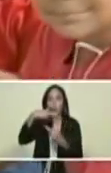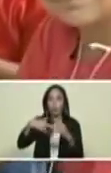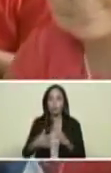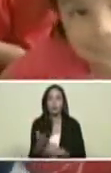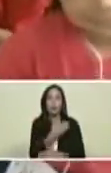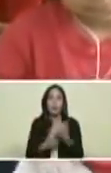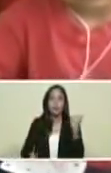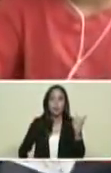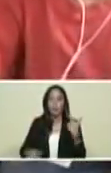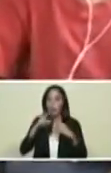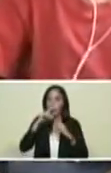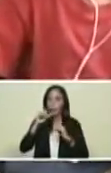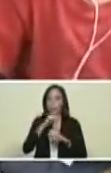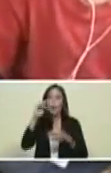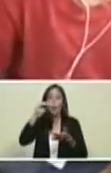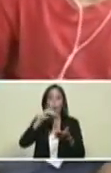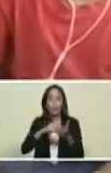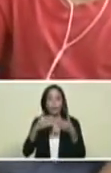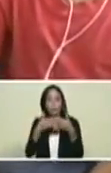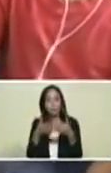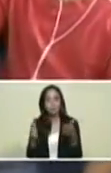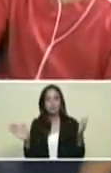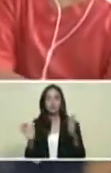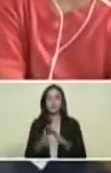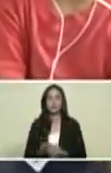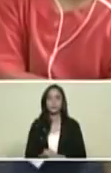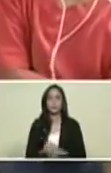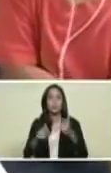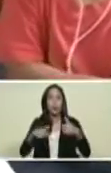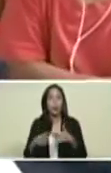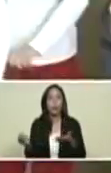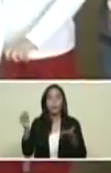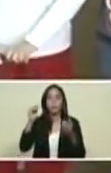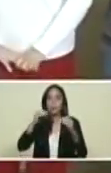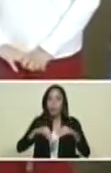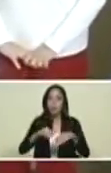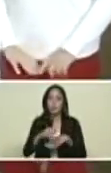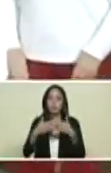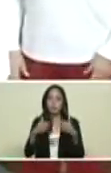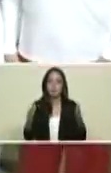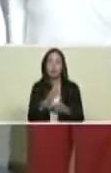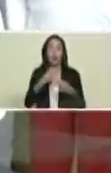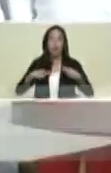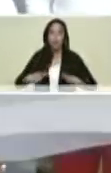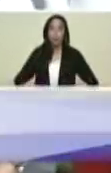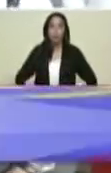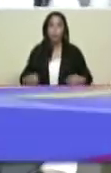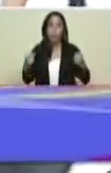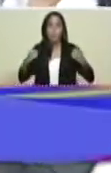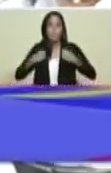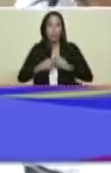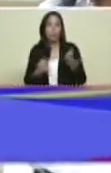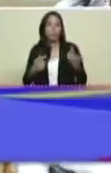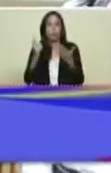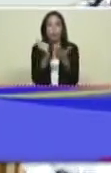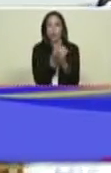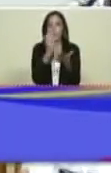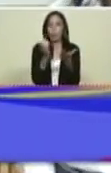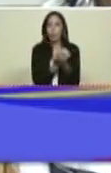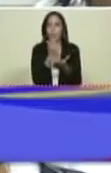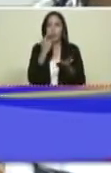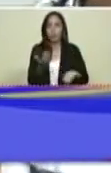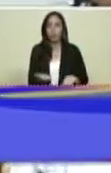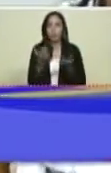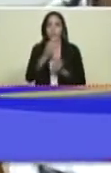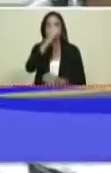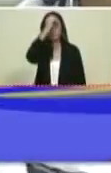Nicolás Maduro, hoy estamos dando cumplimiento a ese compromiso. Hoy se está sumando al programa de uniformes, de bolsos escolares. Y aquí quiero dar una